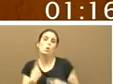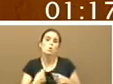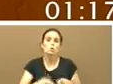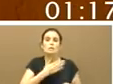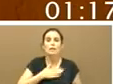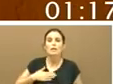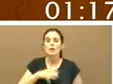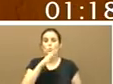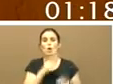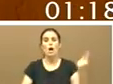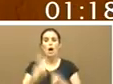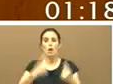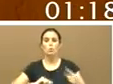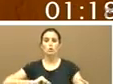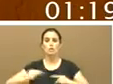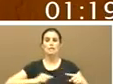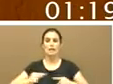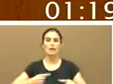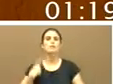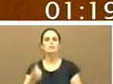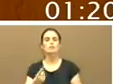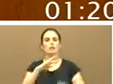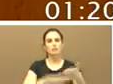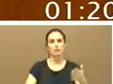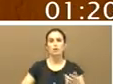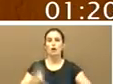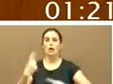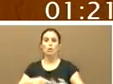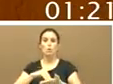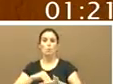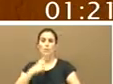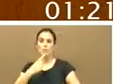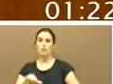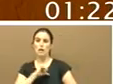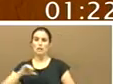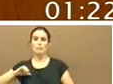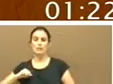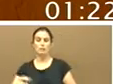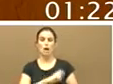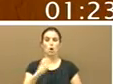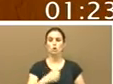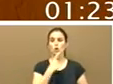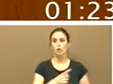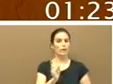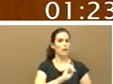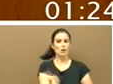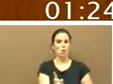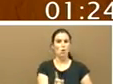dirigentes catalanes, que un día dicen ser independentistas y otro día dicen que no,